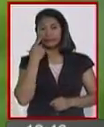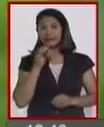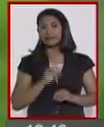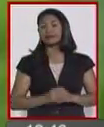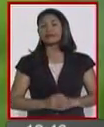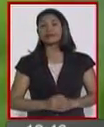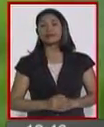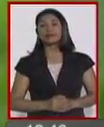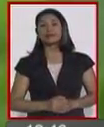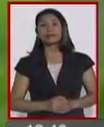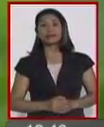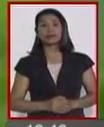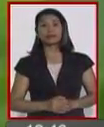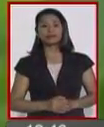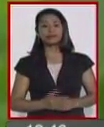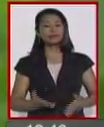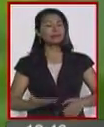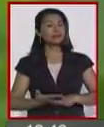Sí, porque